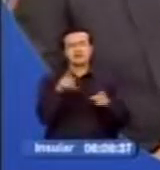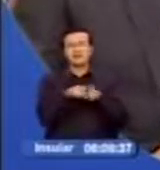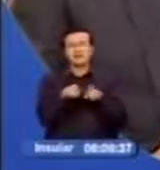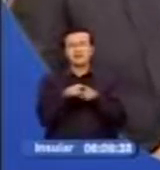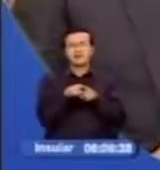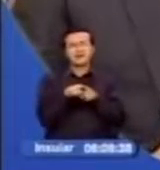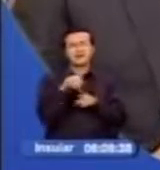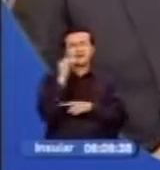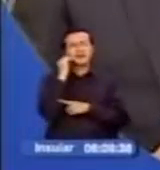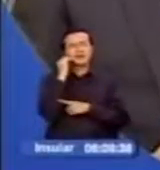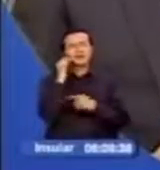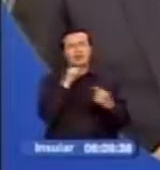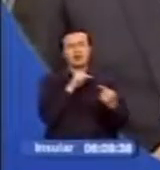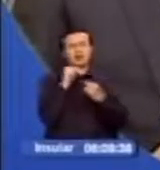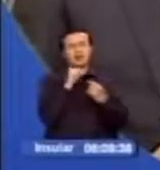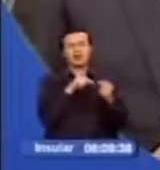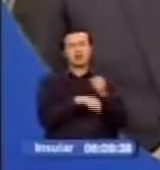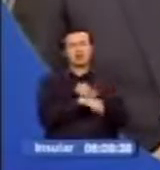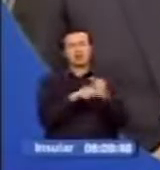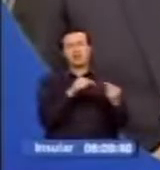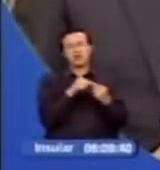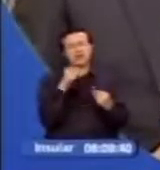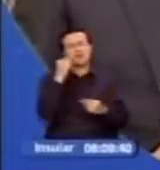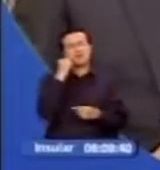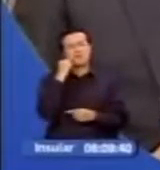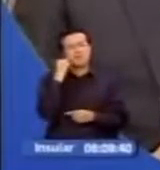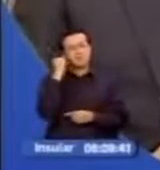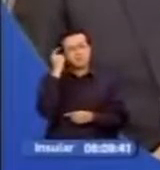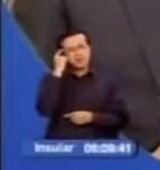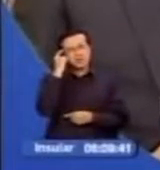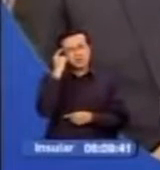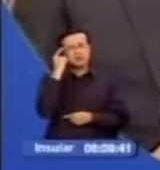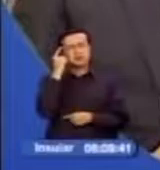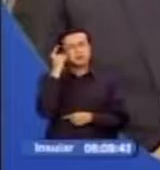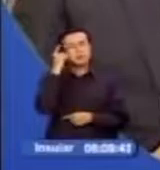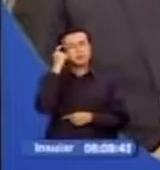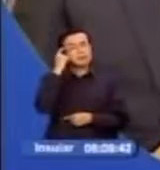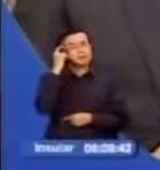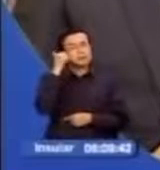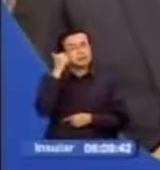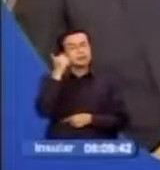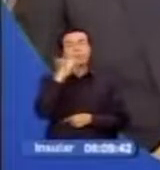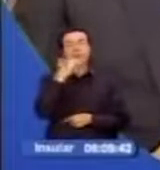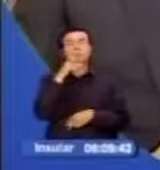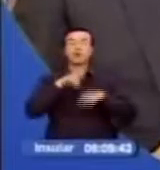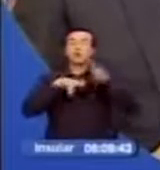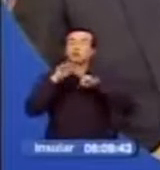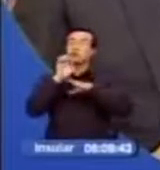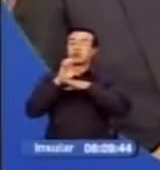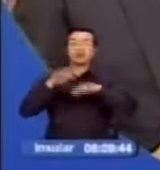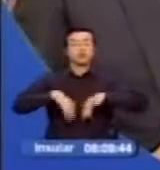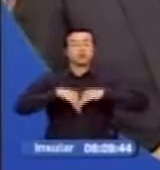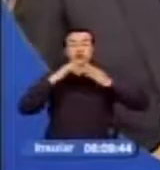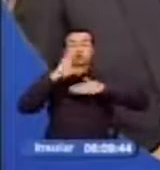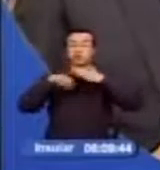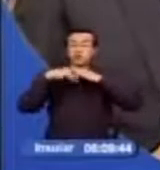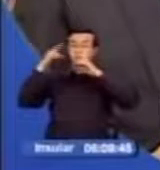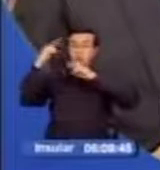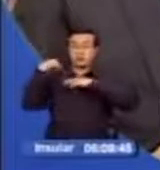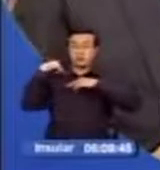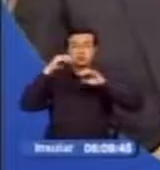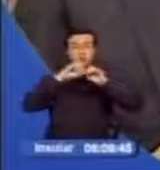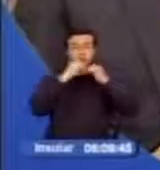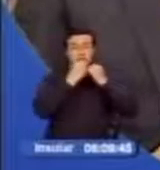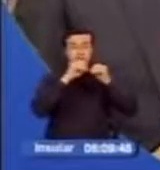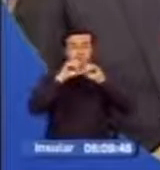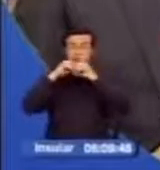de tontos, ¿no? Yo creo que debemos tener sentido común y saber que la construcción de nuestra patria es tarea de todos y que los